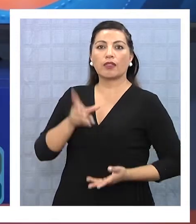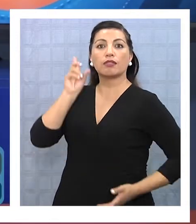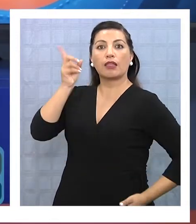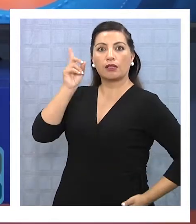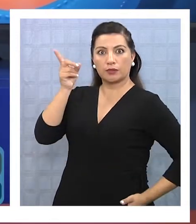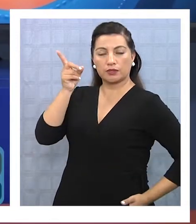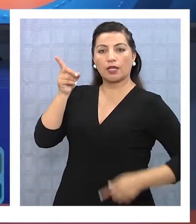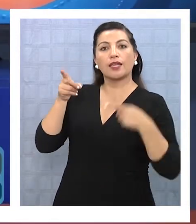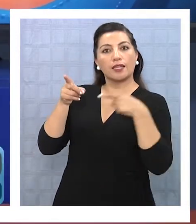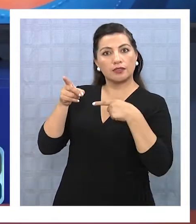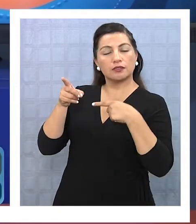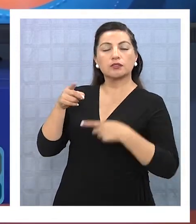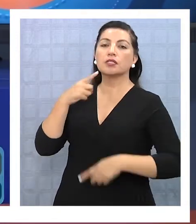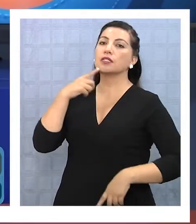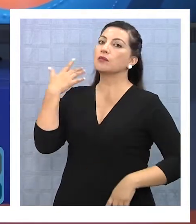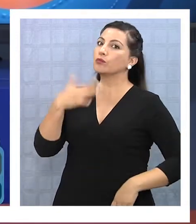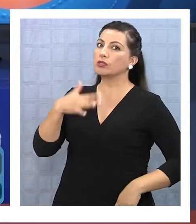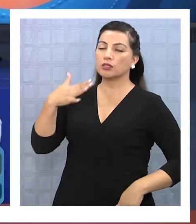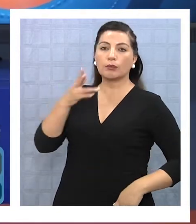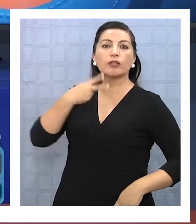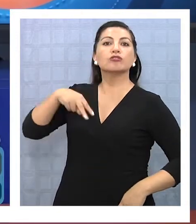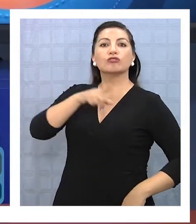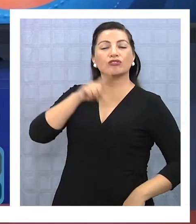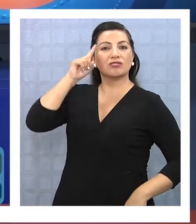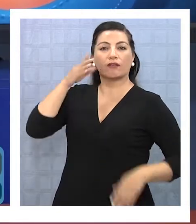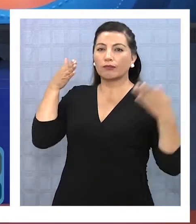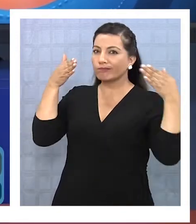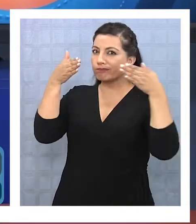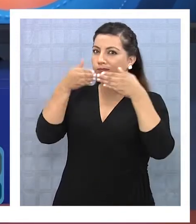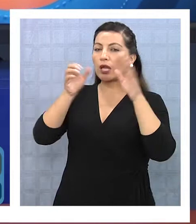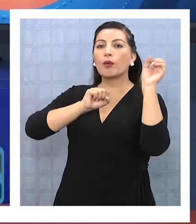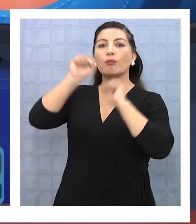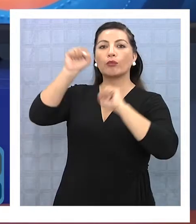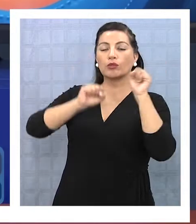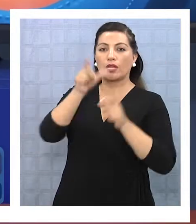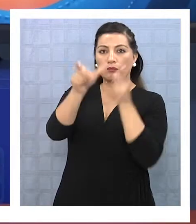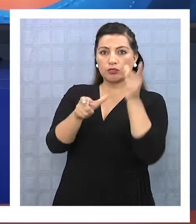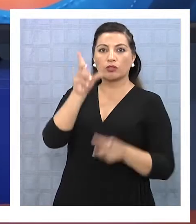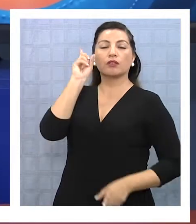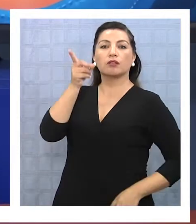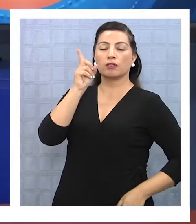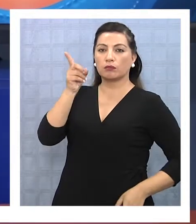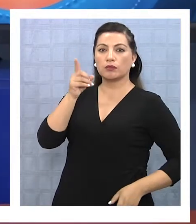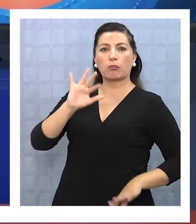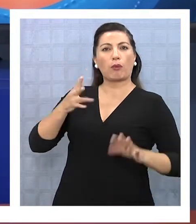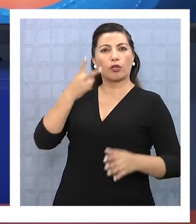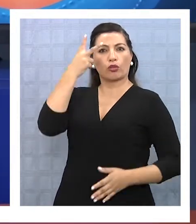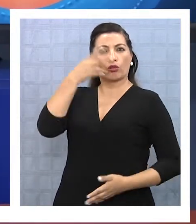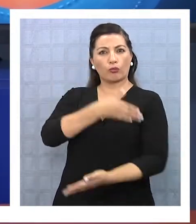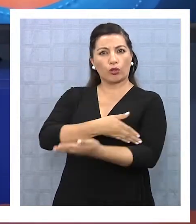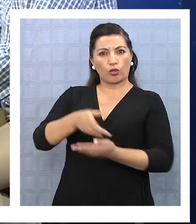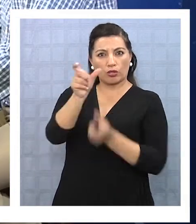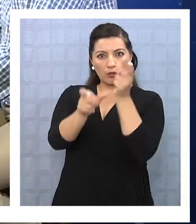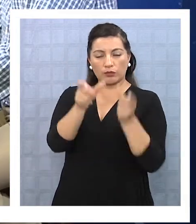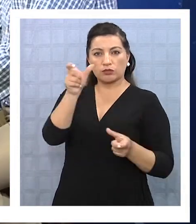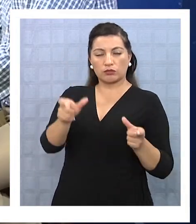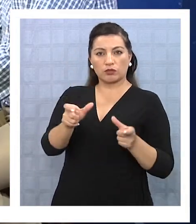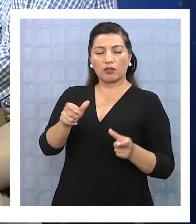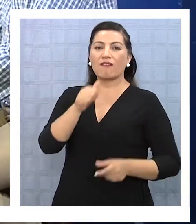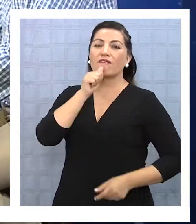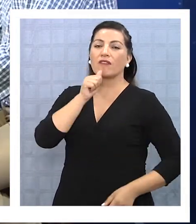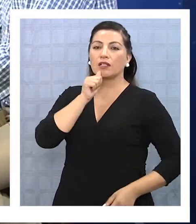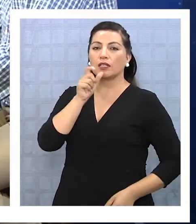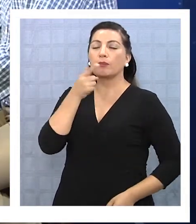discapacidad. Y ese es un instrumento útil para poder focalizar políticas hacia los discapacitados, que son cerca de 2 millones de chilenos. No se preguntó